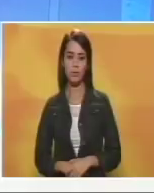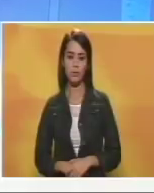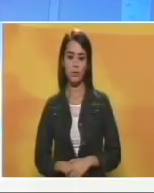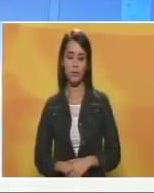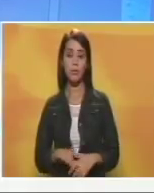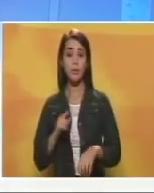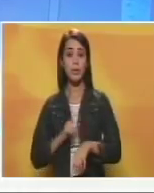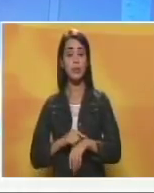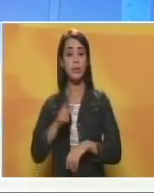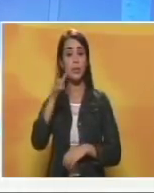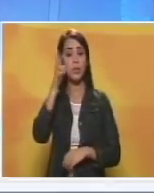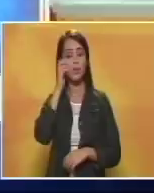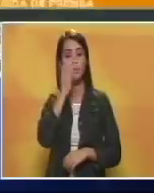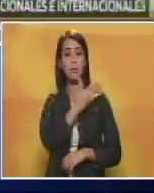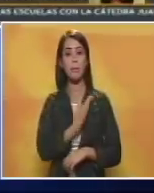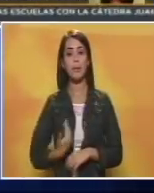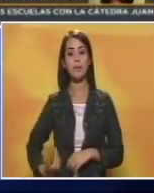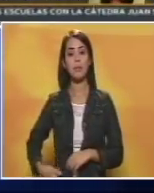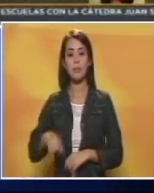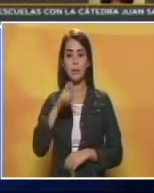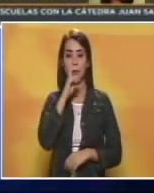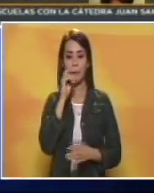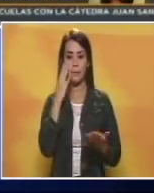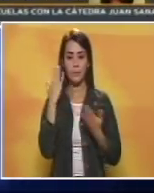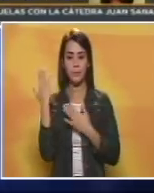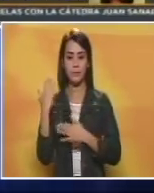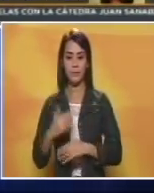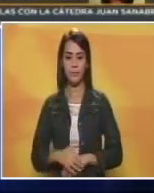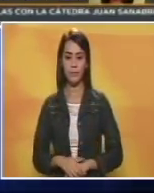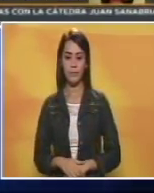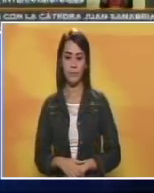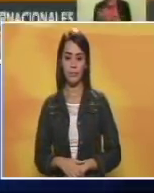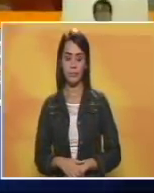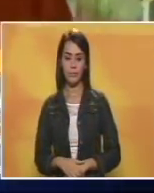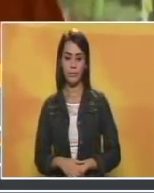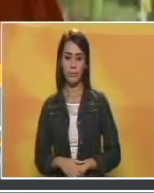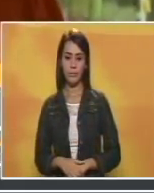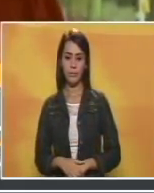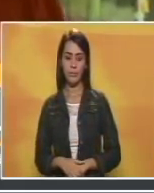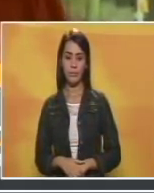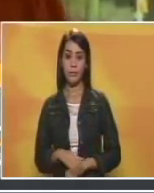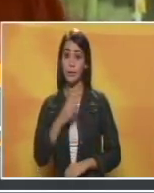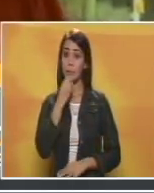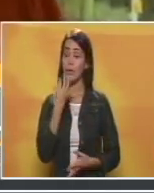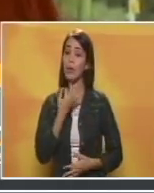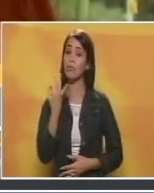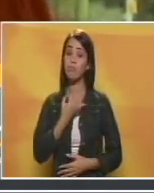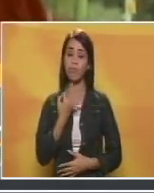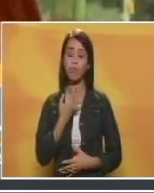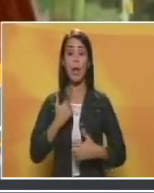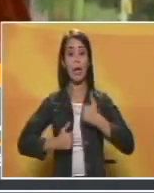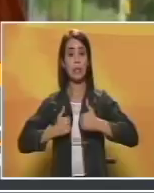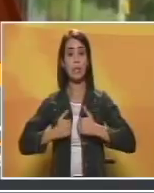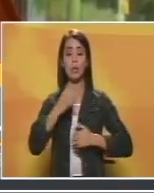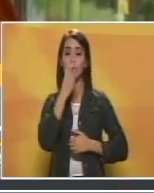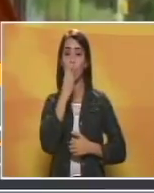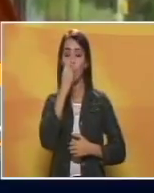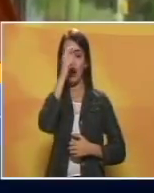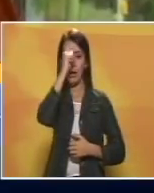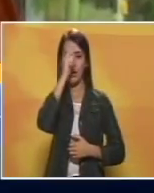A esta hora escuchemos al presidente de la República, Nicolás Maduro. Bueno, de verdad yo creo que el candidato Henry Falcón no sabe lo que